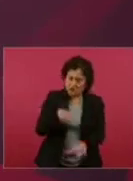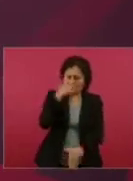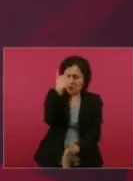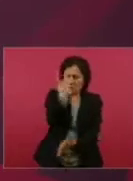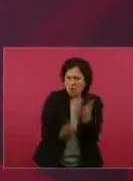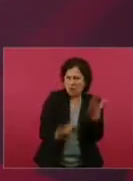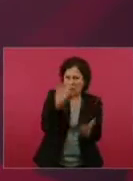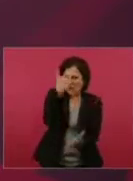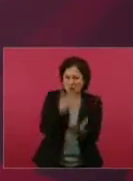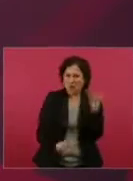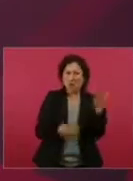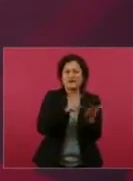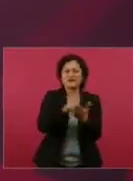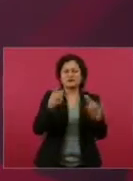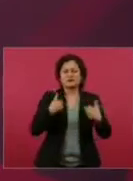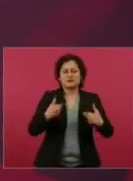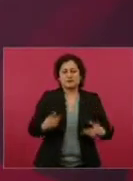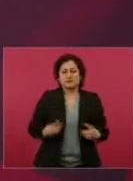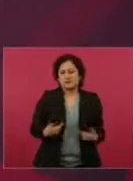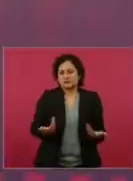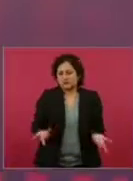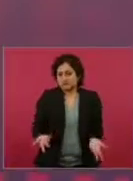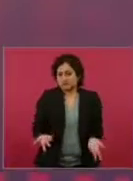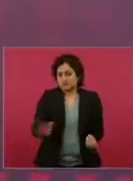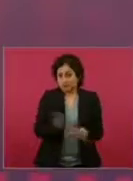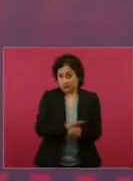fácil de